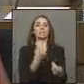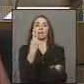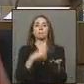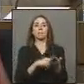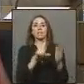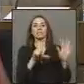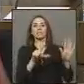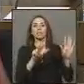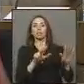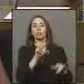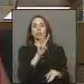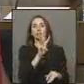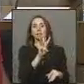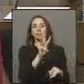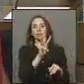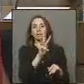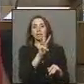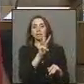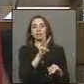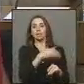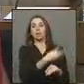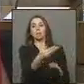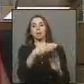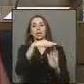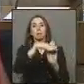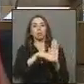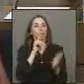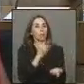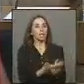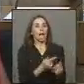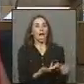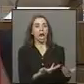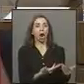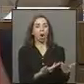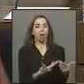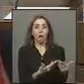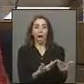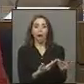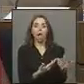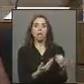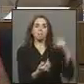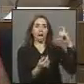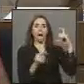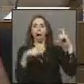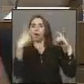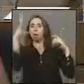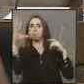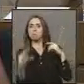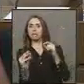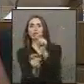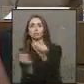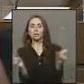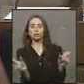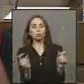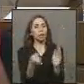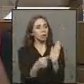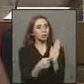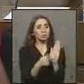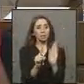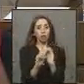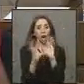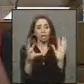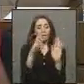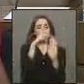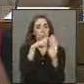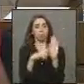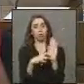1.783 que cubre el programa vigente. Creemos que sin aclarar estos aspectos, el proyecto